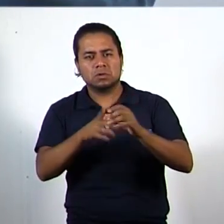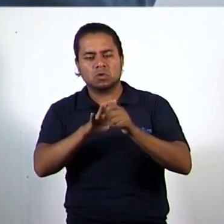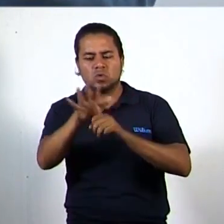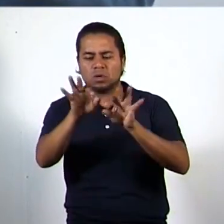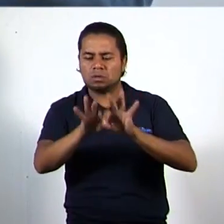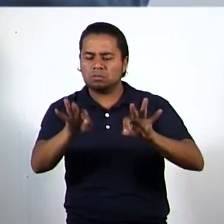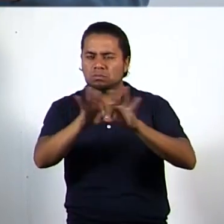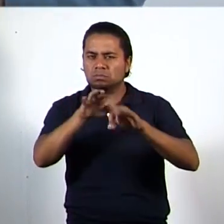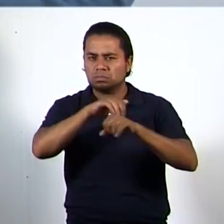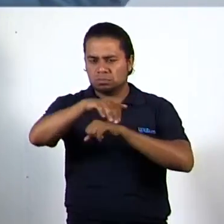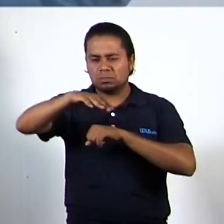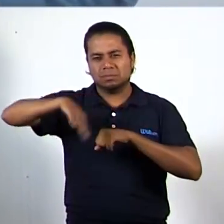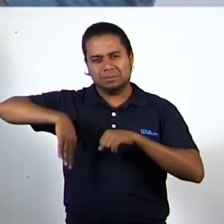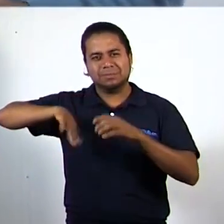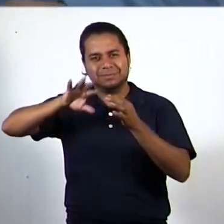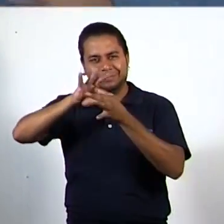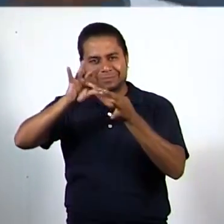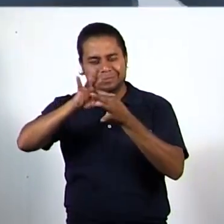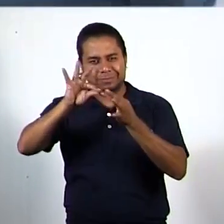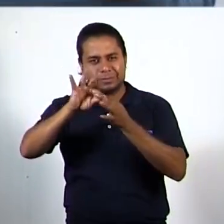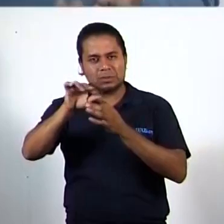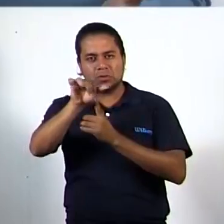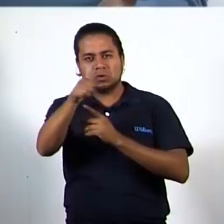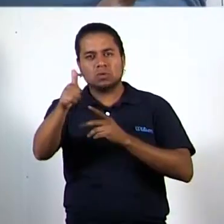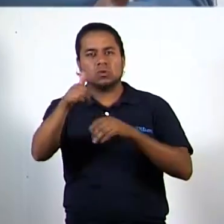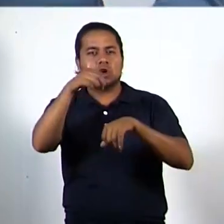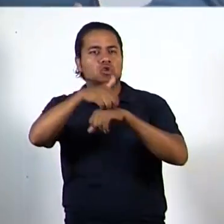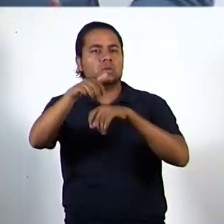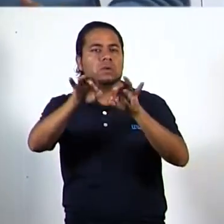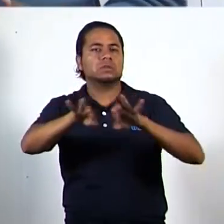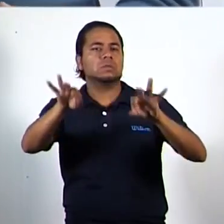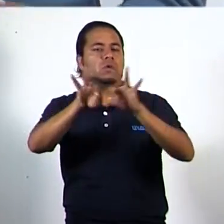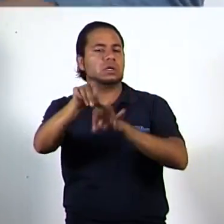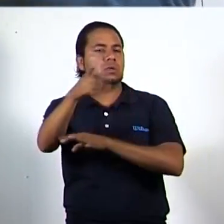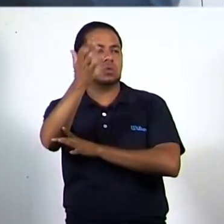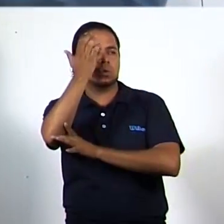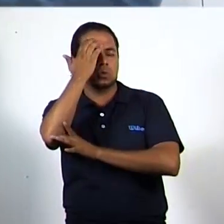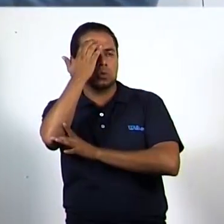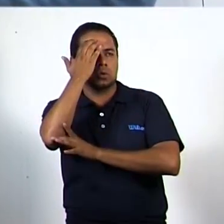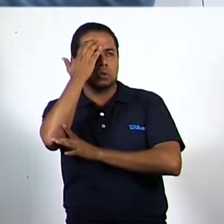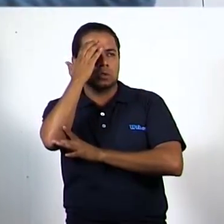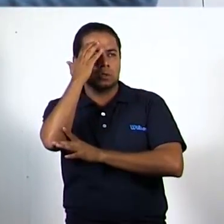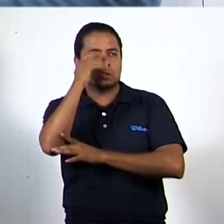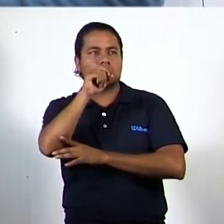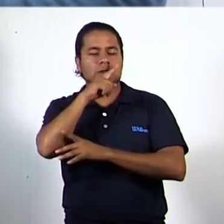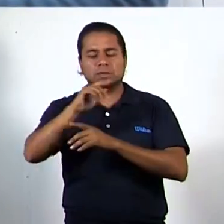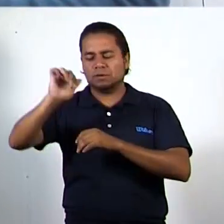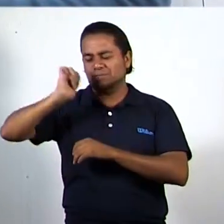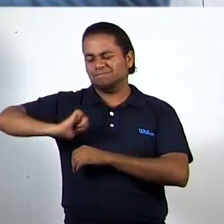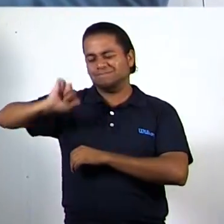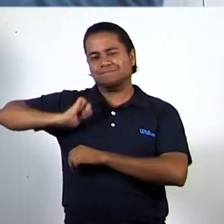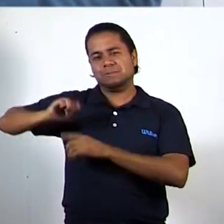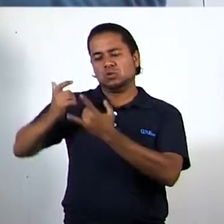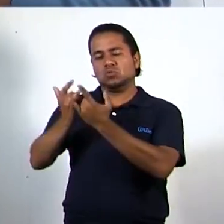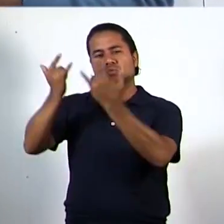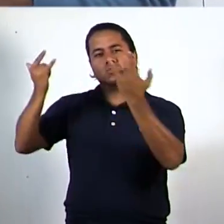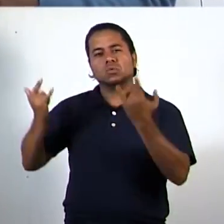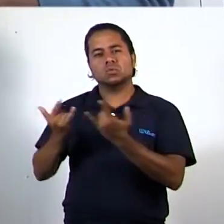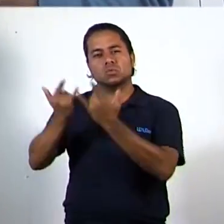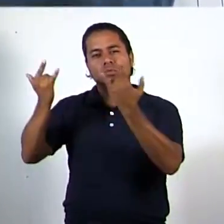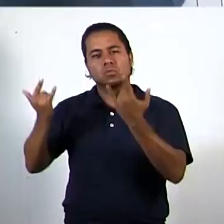más importante, de ahí qué otros números importantes conoces, y que hicimos un viaje a la historia a través